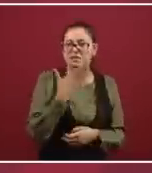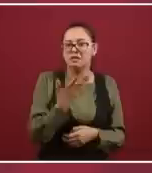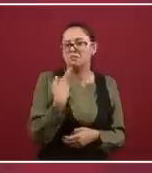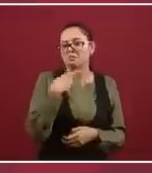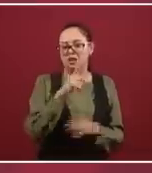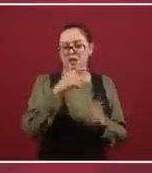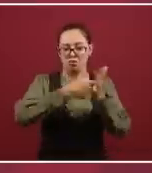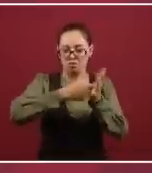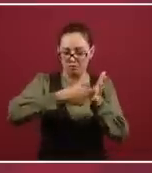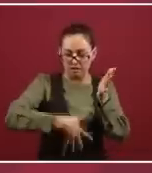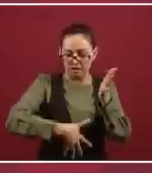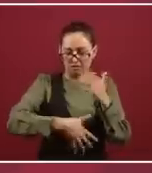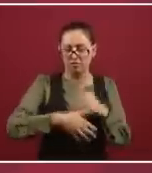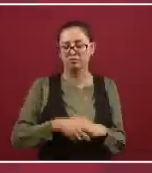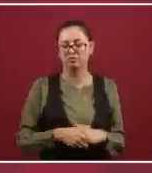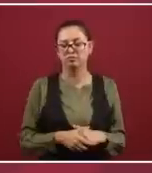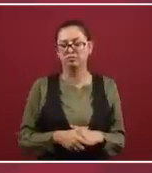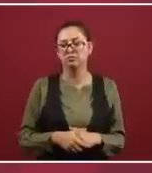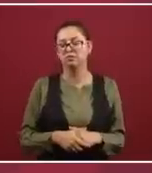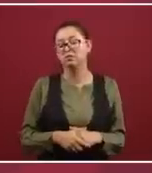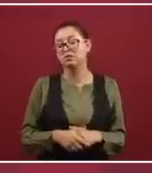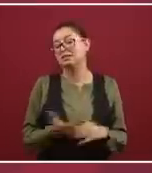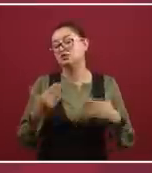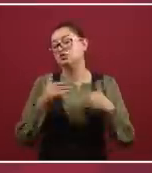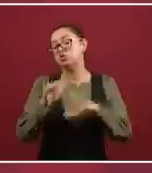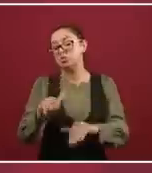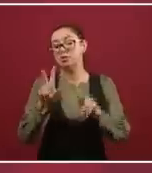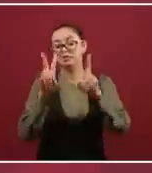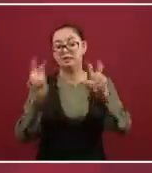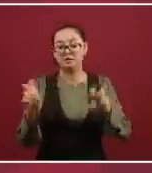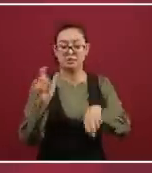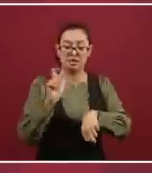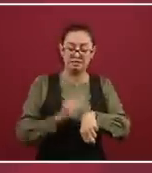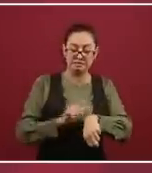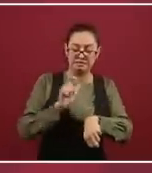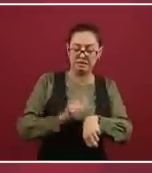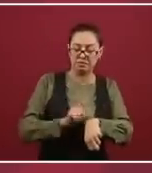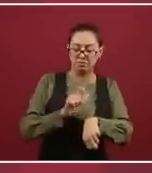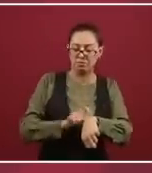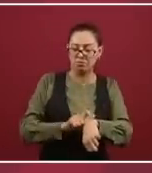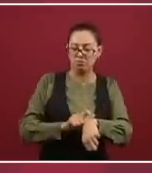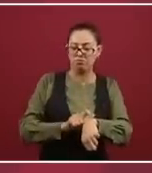Entonces, en el caso del tiempo, como que